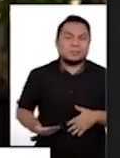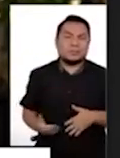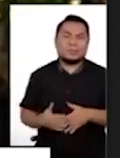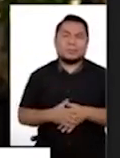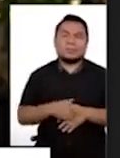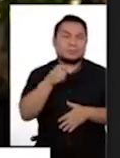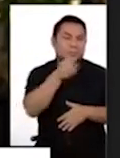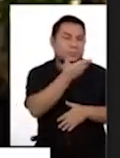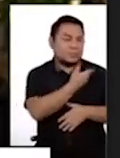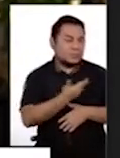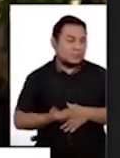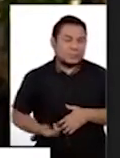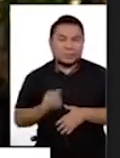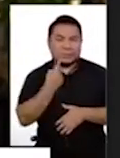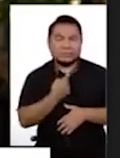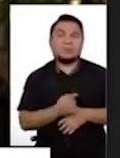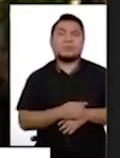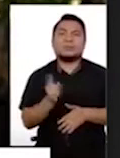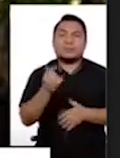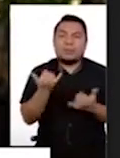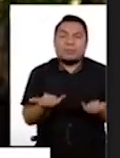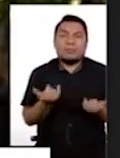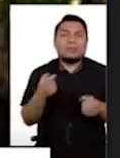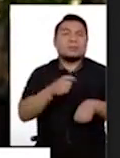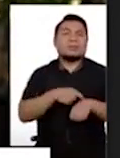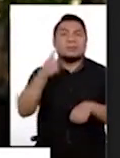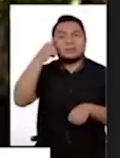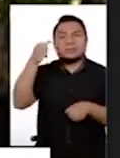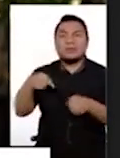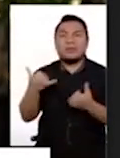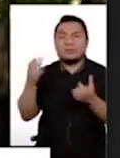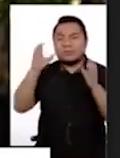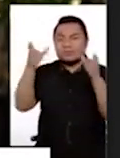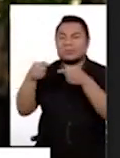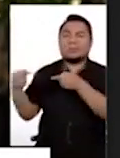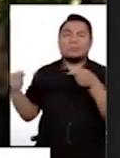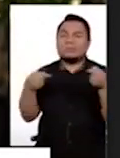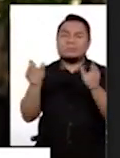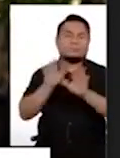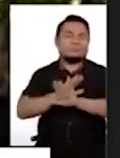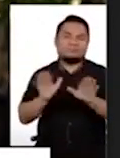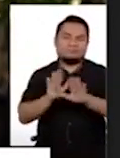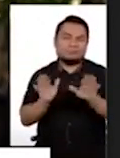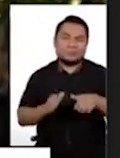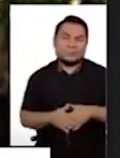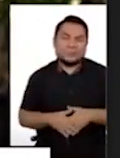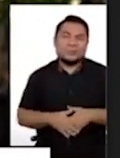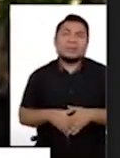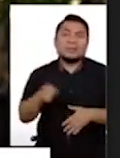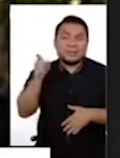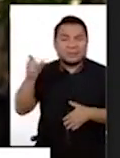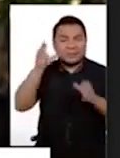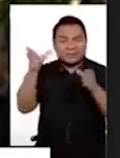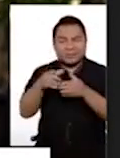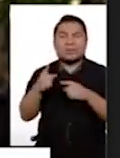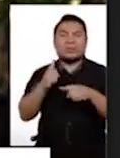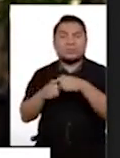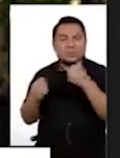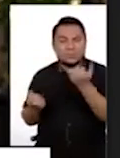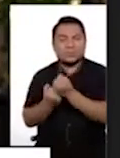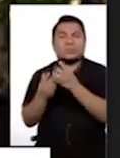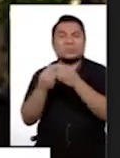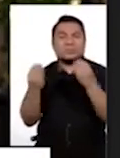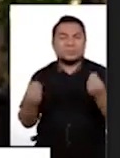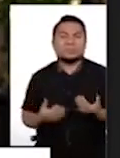señor presidente, no estamos en la circunstancia de acudir a confrontaciones. Los gestos políticos cuentan y suman mucho. Hay una ciudadanía que